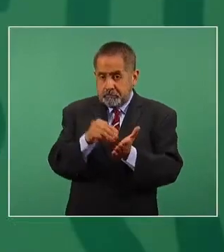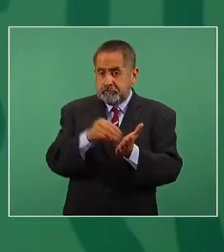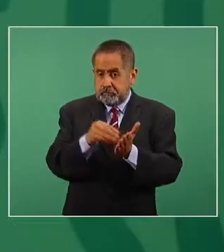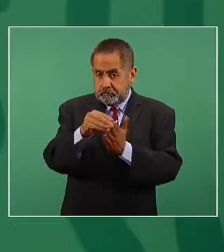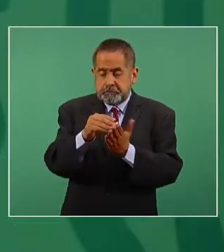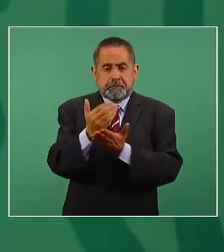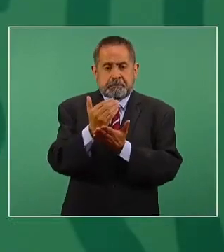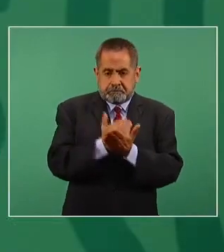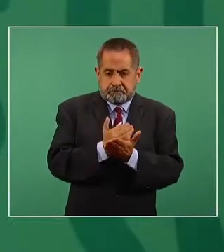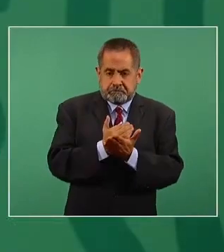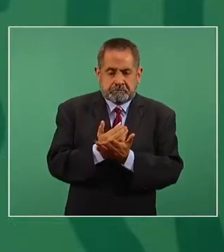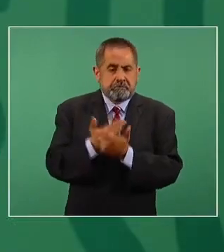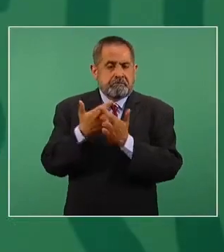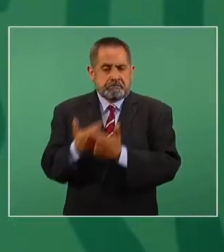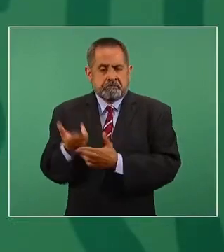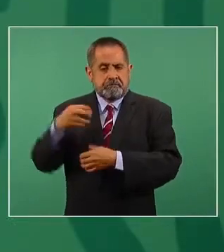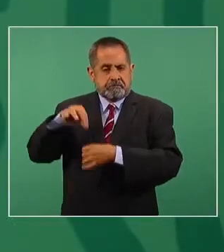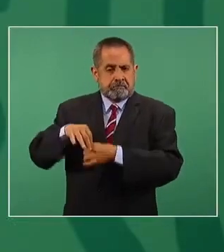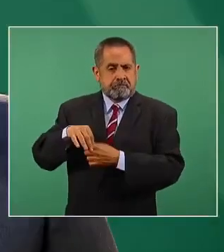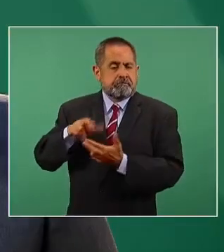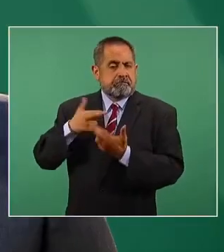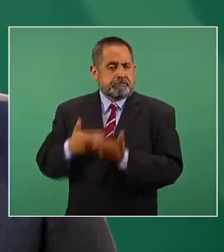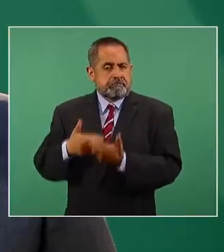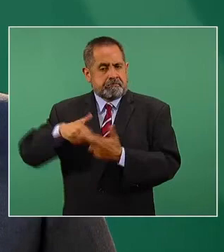3,000 millones de ahorro.